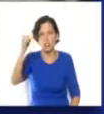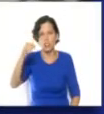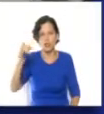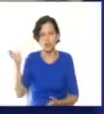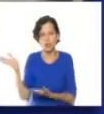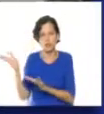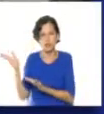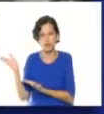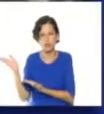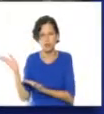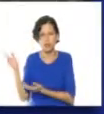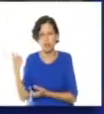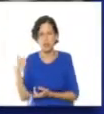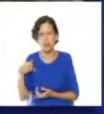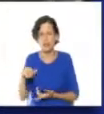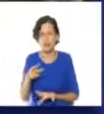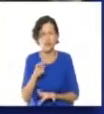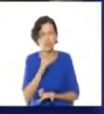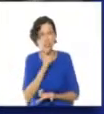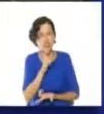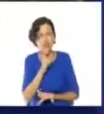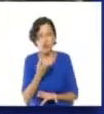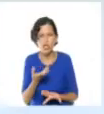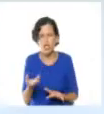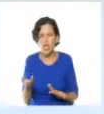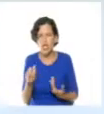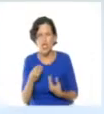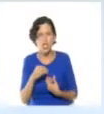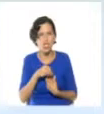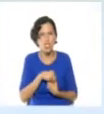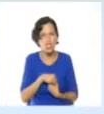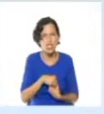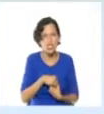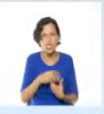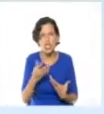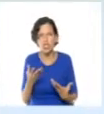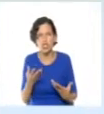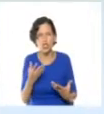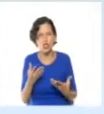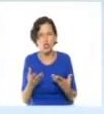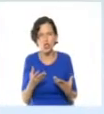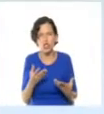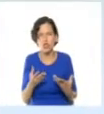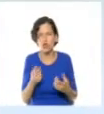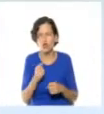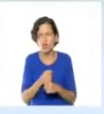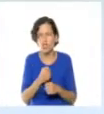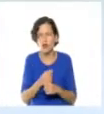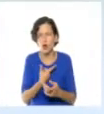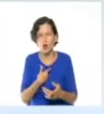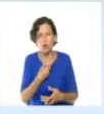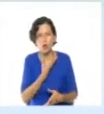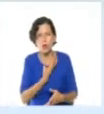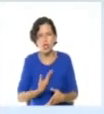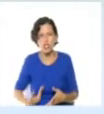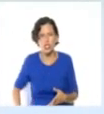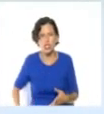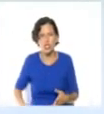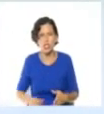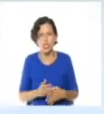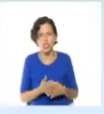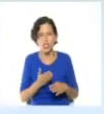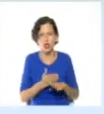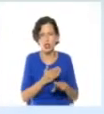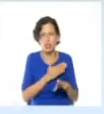tiene muchos inconvenientes dentro de su mandato presidencial. Tiene un